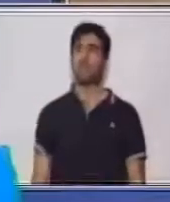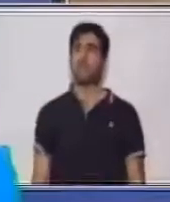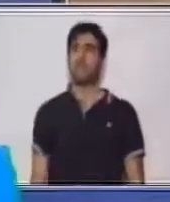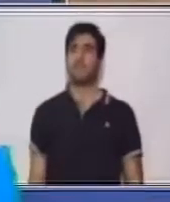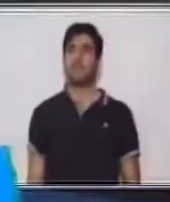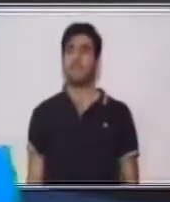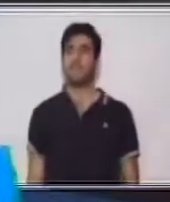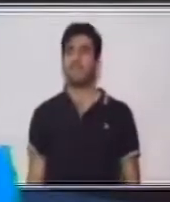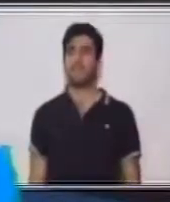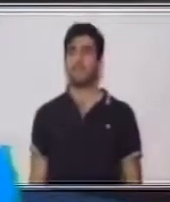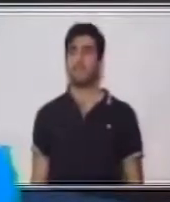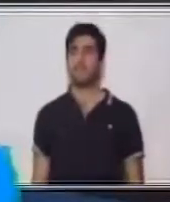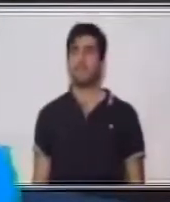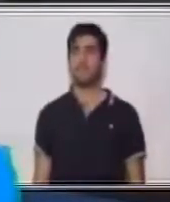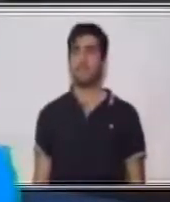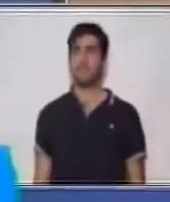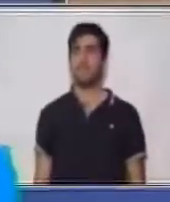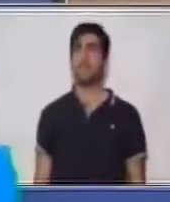a colocar acá.